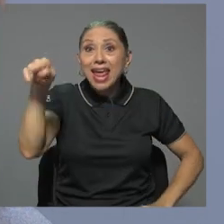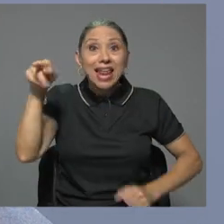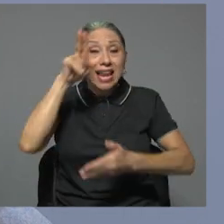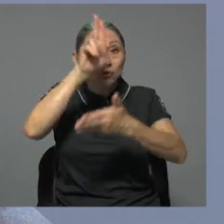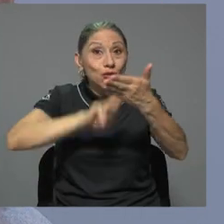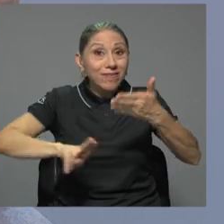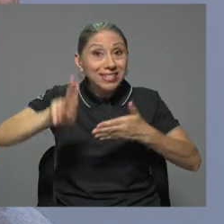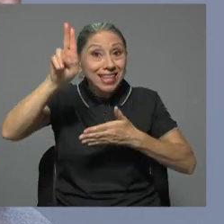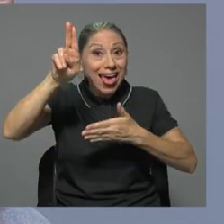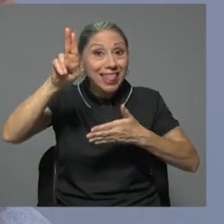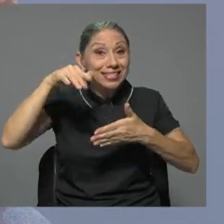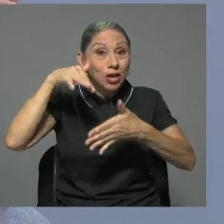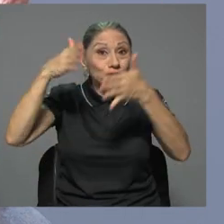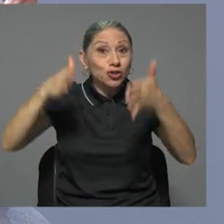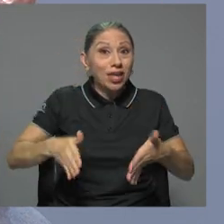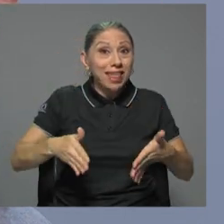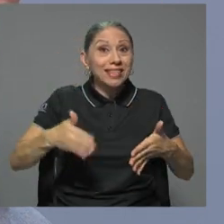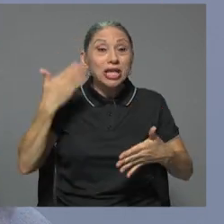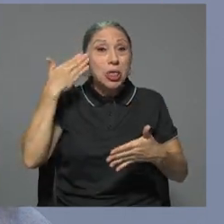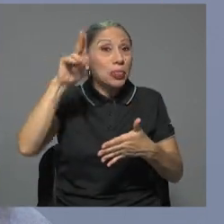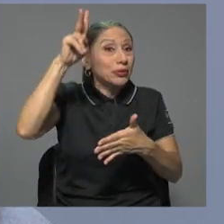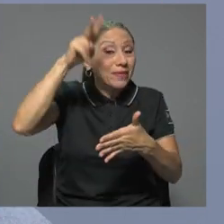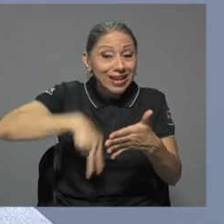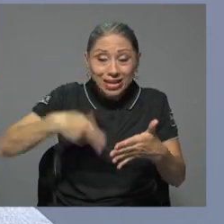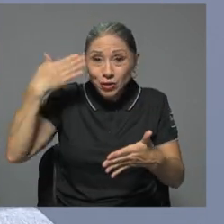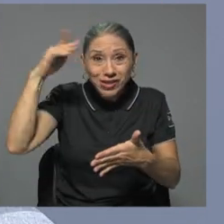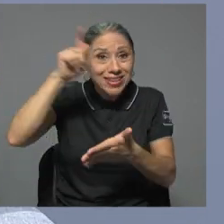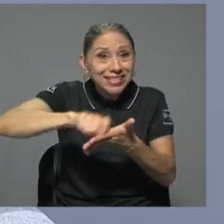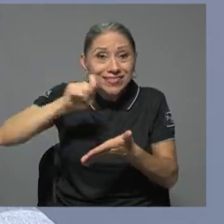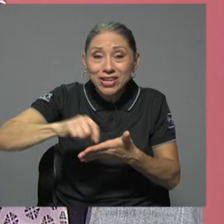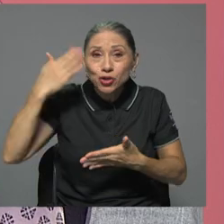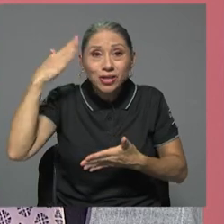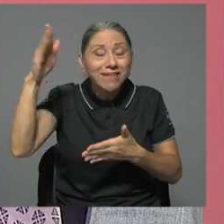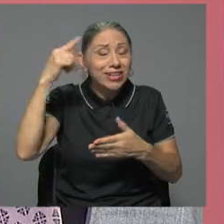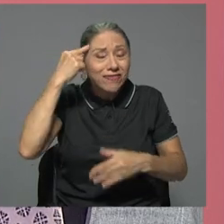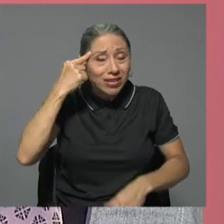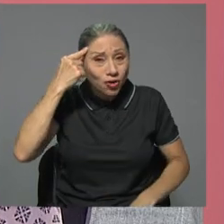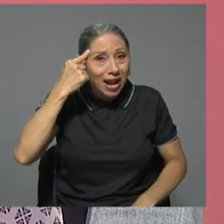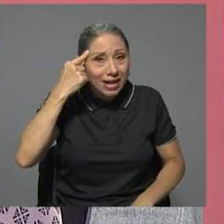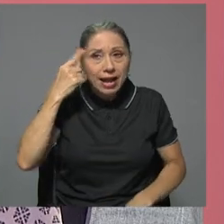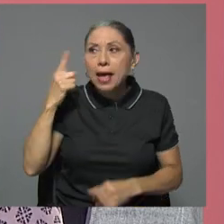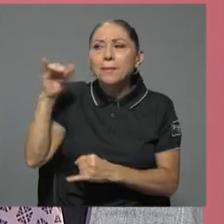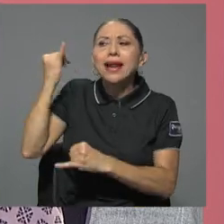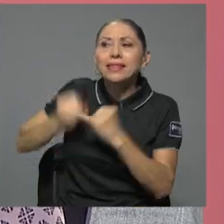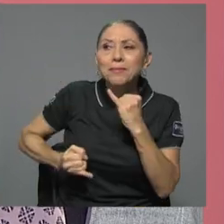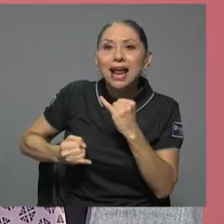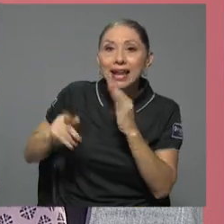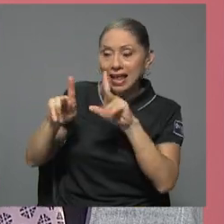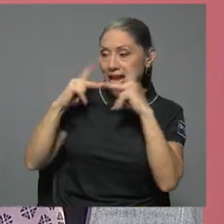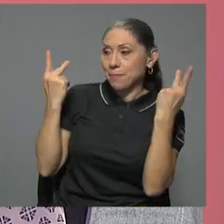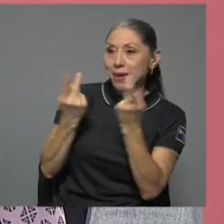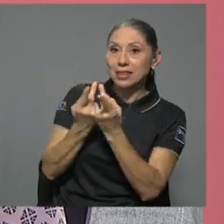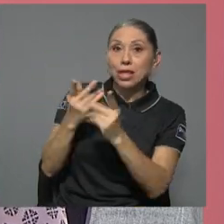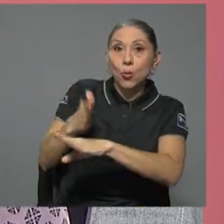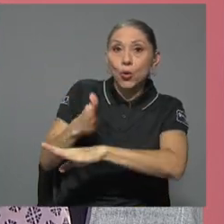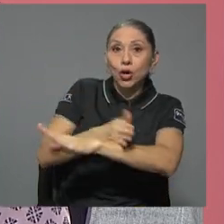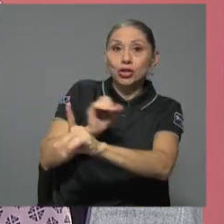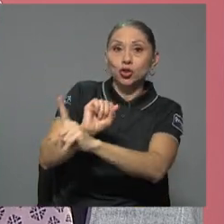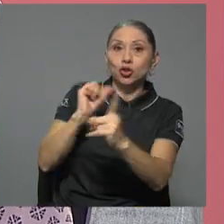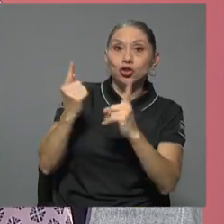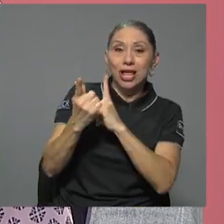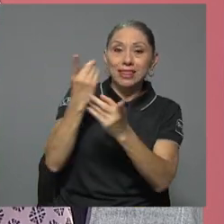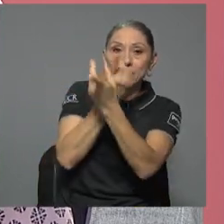muchachos sin leer sin reuniones y sin razón que ya pero para terminar digamos el partido progreso social democrático y nuestro candidato